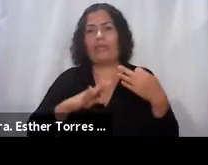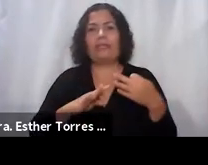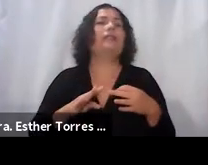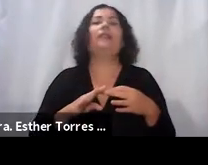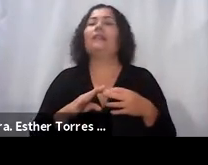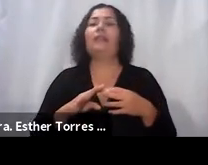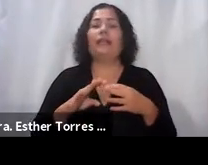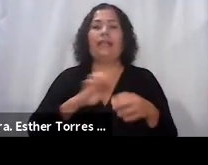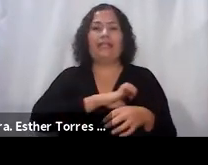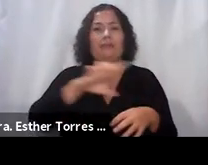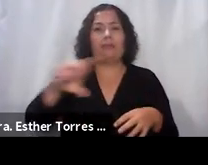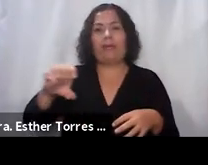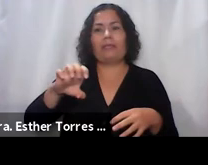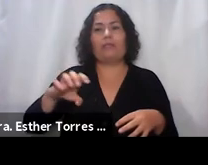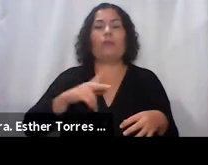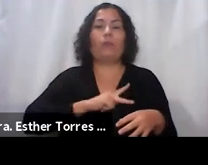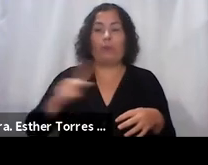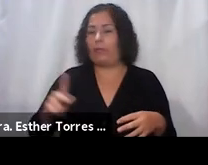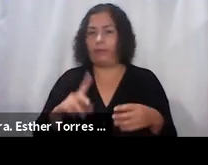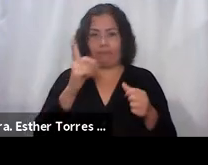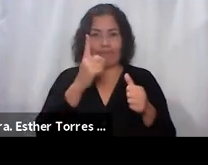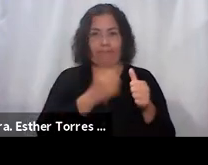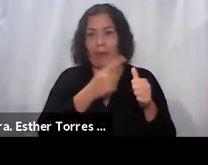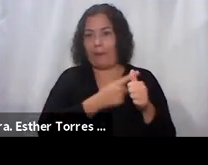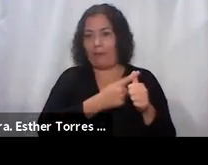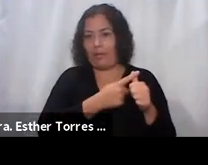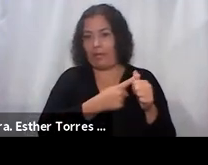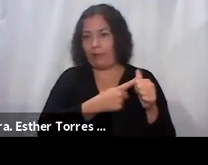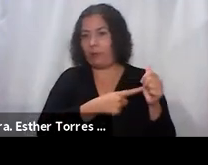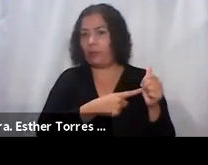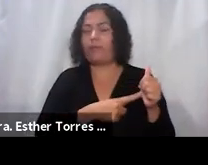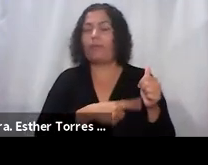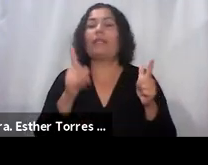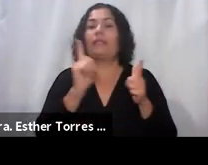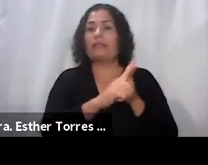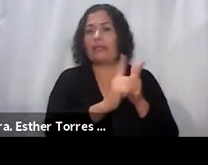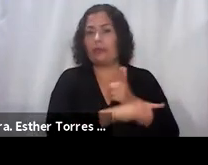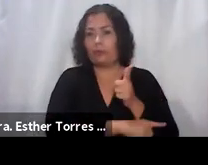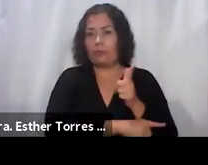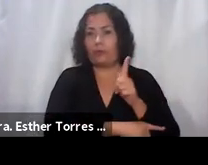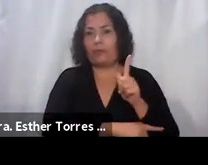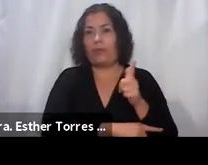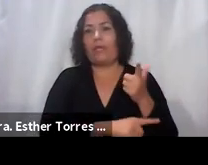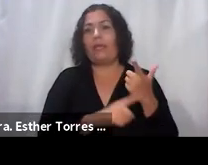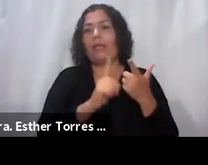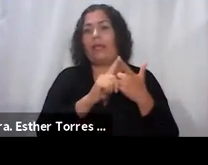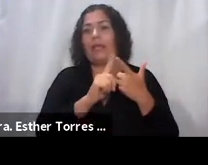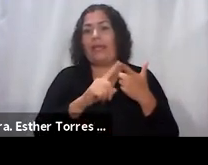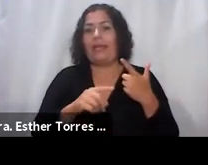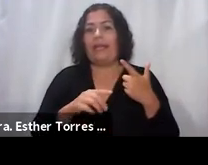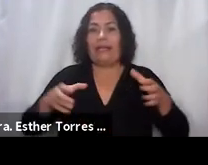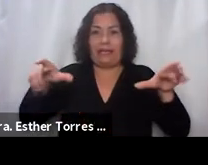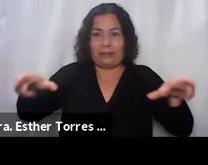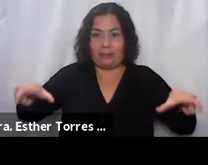público. Entonces, este es el primer punto. El segundo, estamos viendo que en las banquetas, pues tenemos una serie